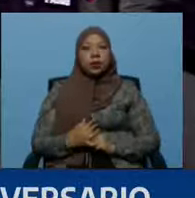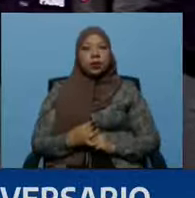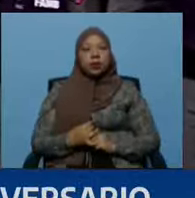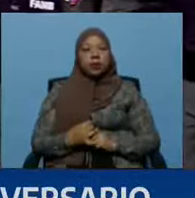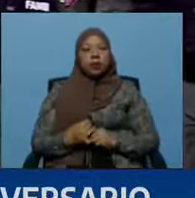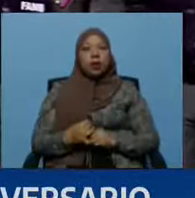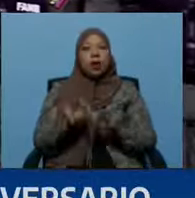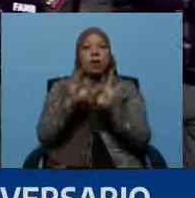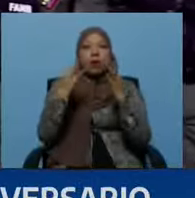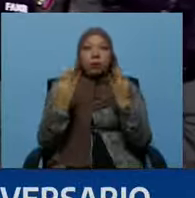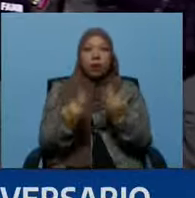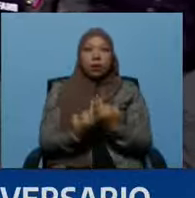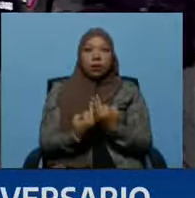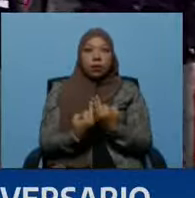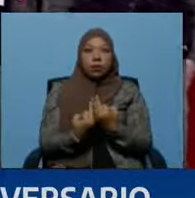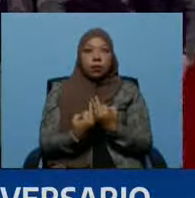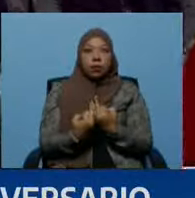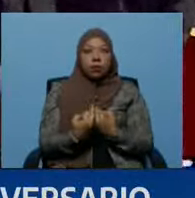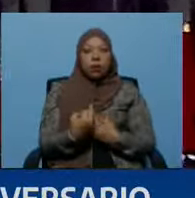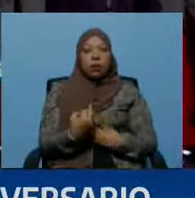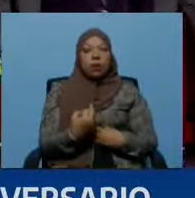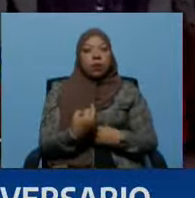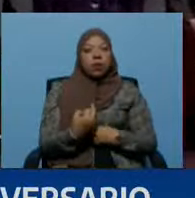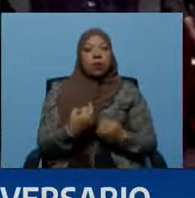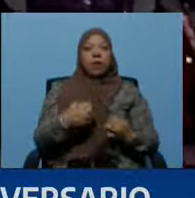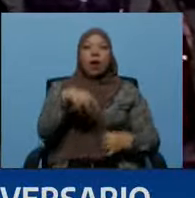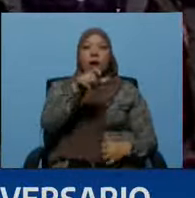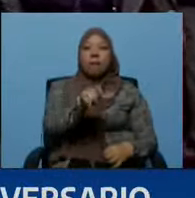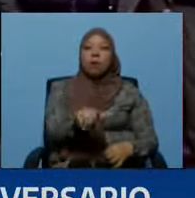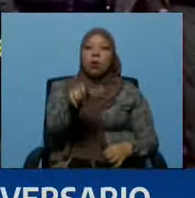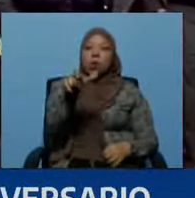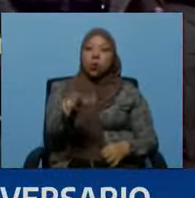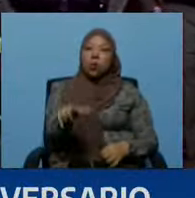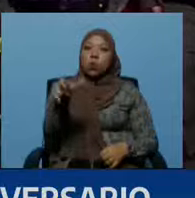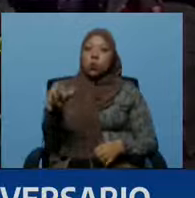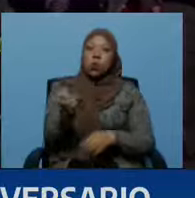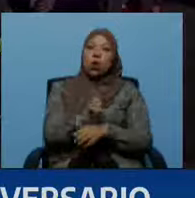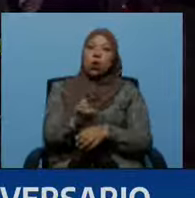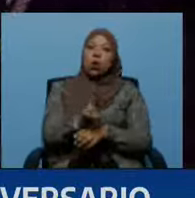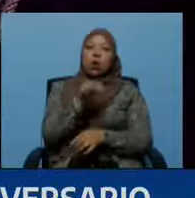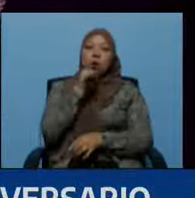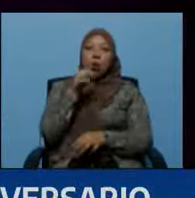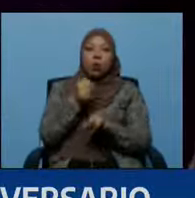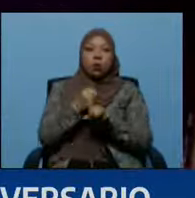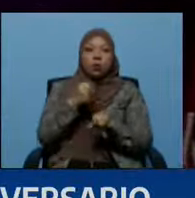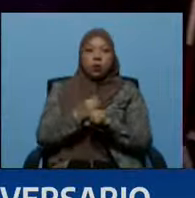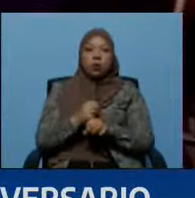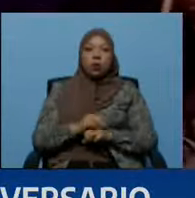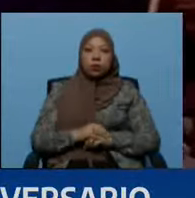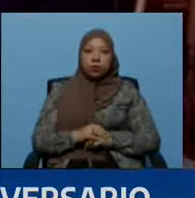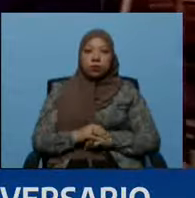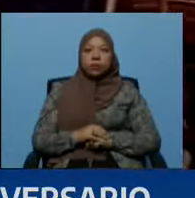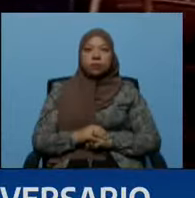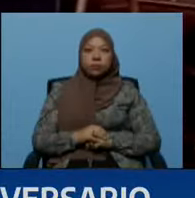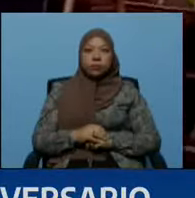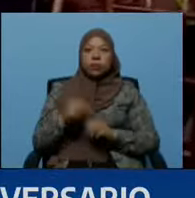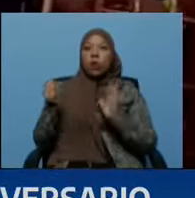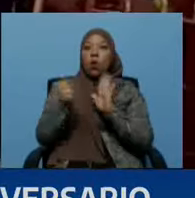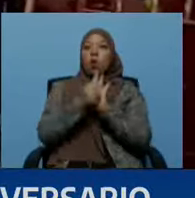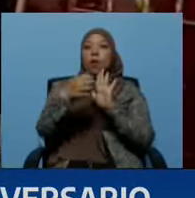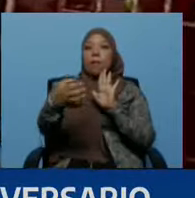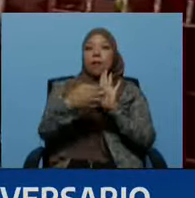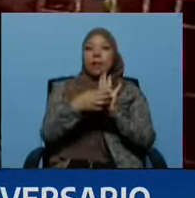familiares del personal que hoy asciende al grado inmediato superior, un golpe de